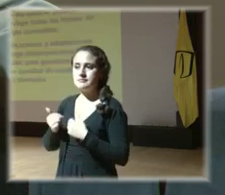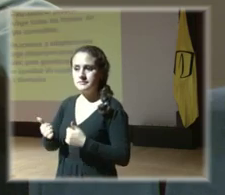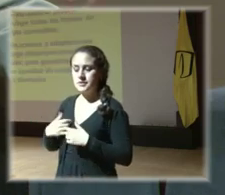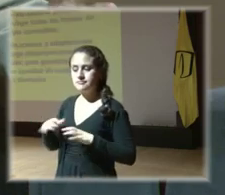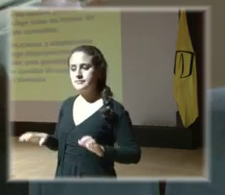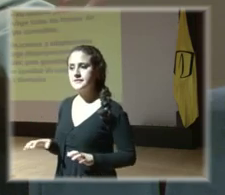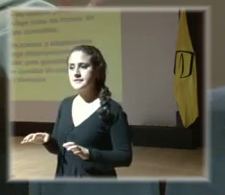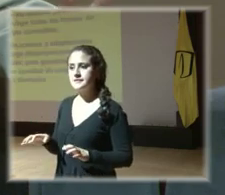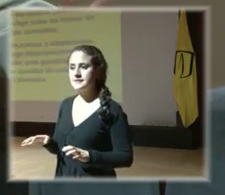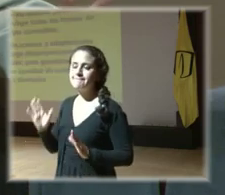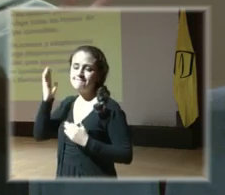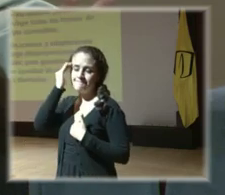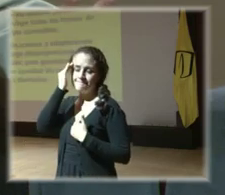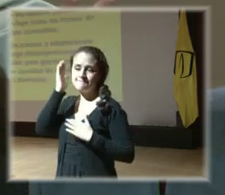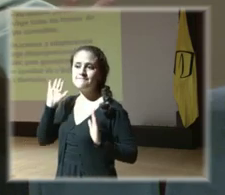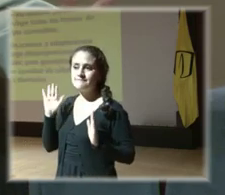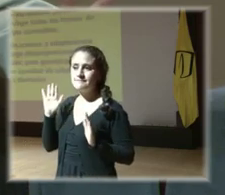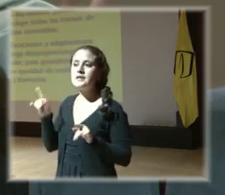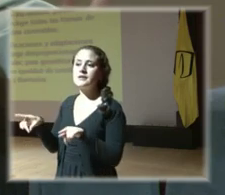entonces también tiene